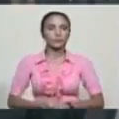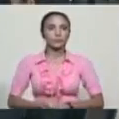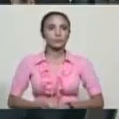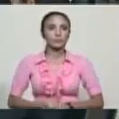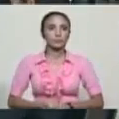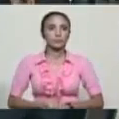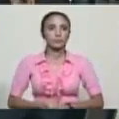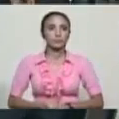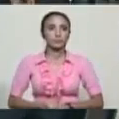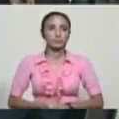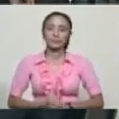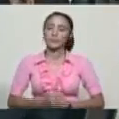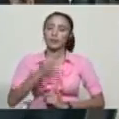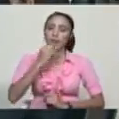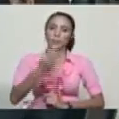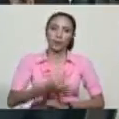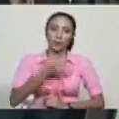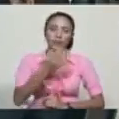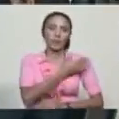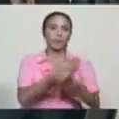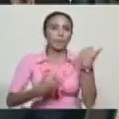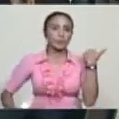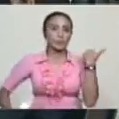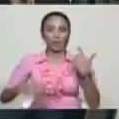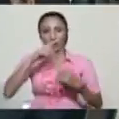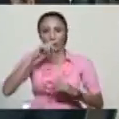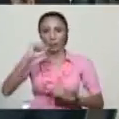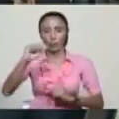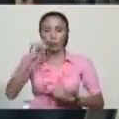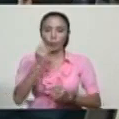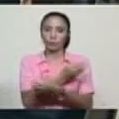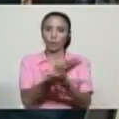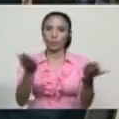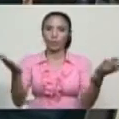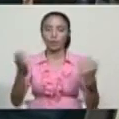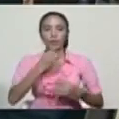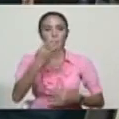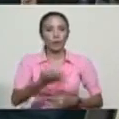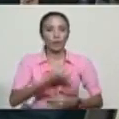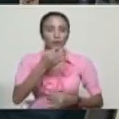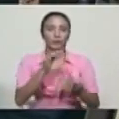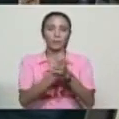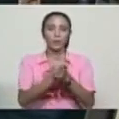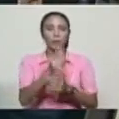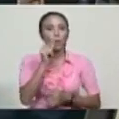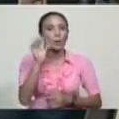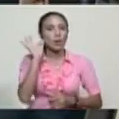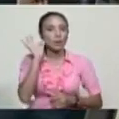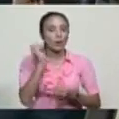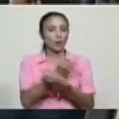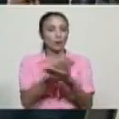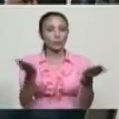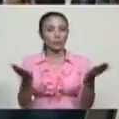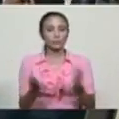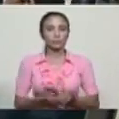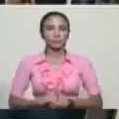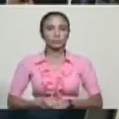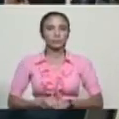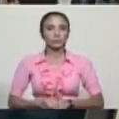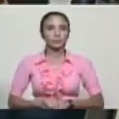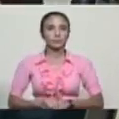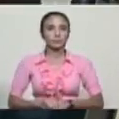Buenas tardes, señor presidente. Buenas tardes, compañeros, compañeras, compatriotas todos.